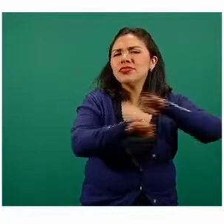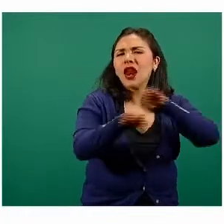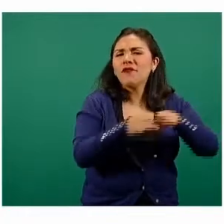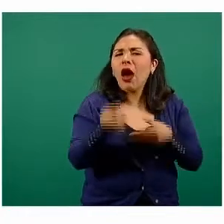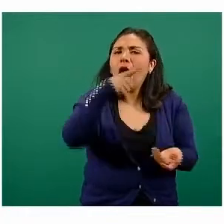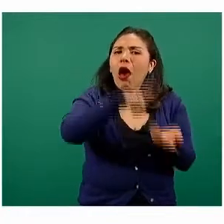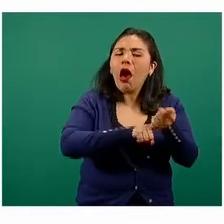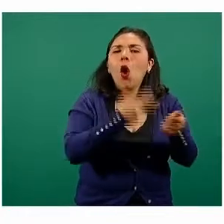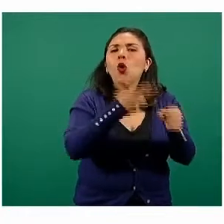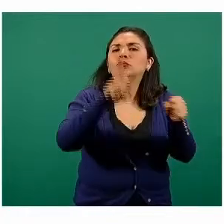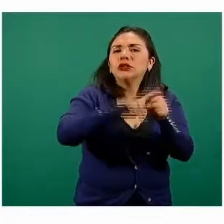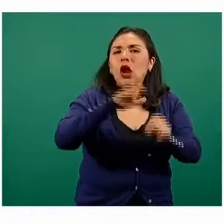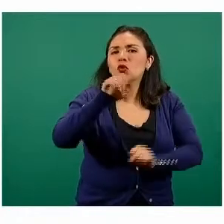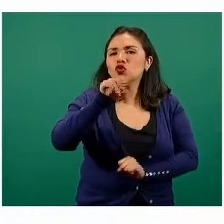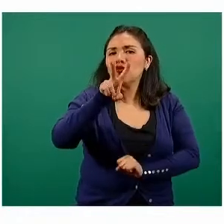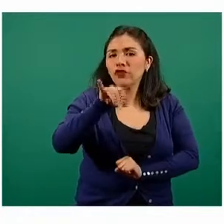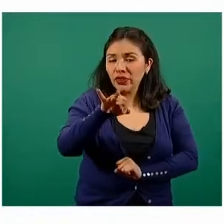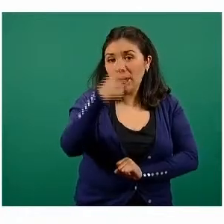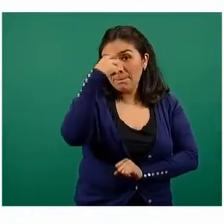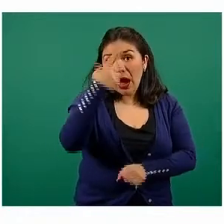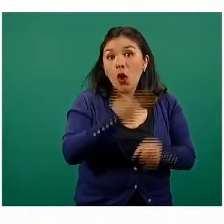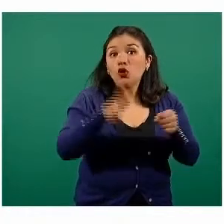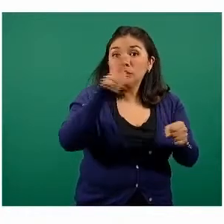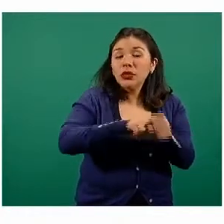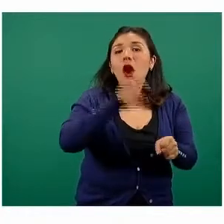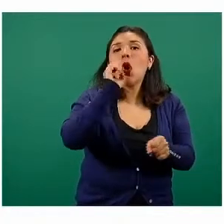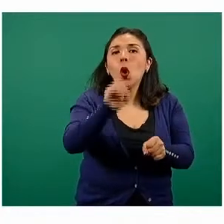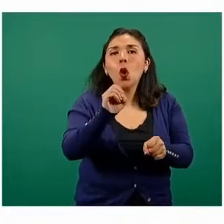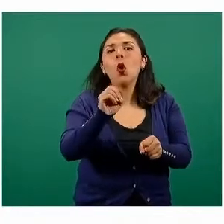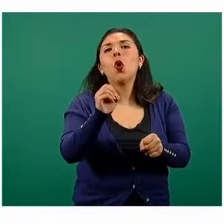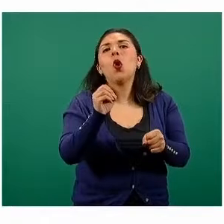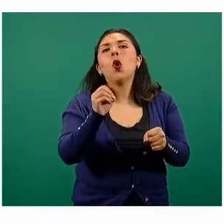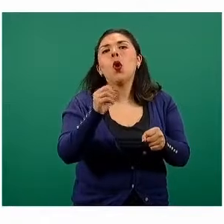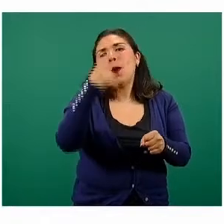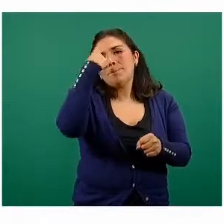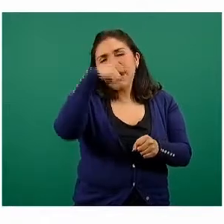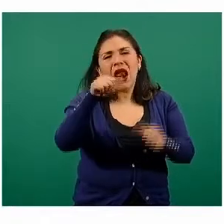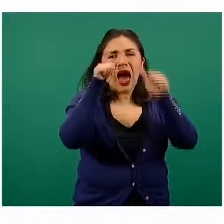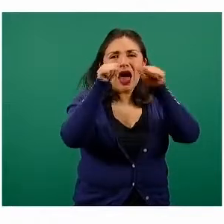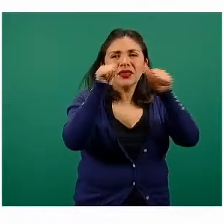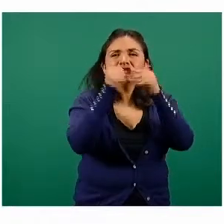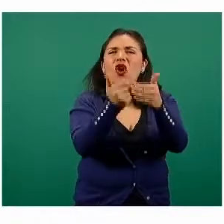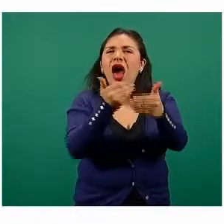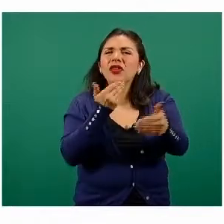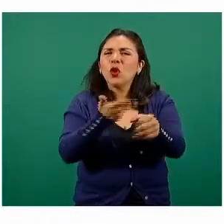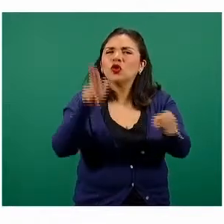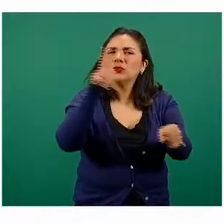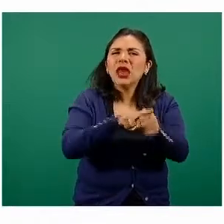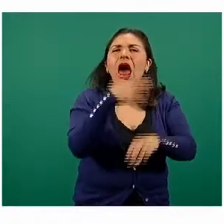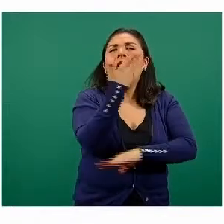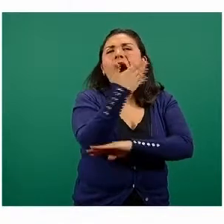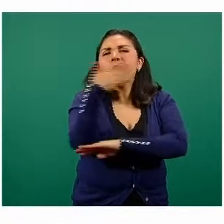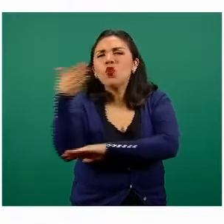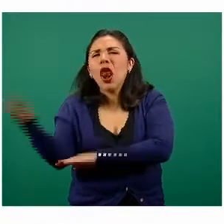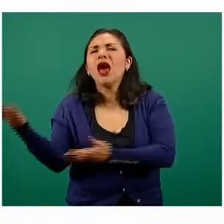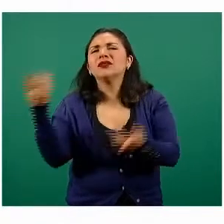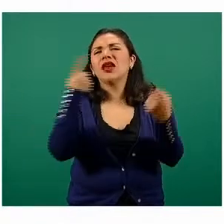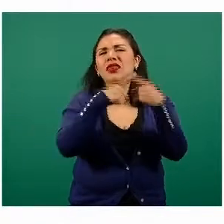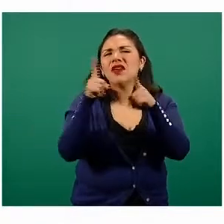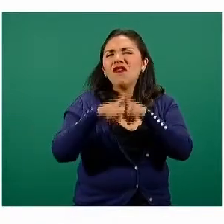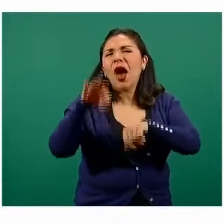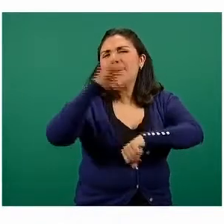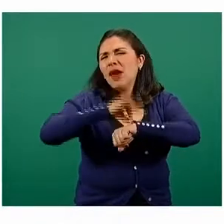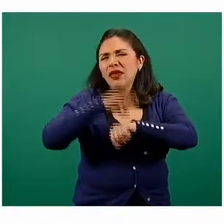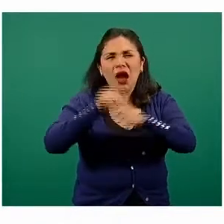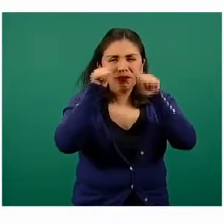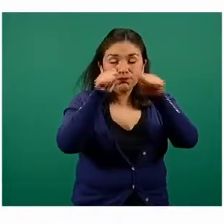unidades COVID, tanto hospitalarias como de primer nivel, como de la atención prehospitalaria, las ambulancias, los centros reguladores de urgencias